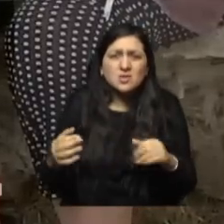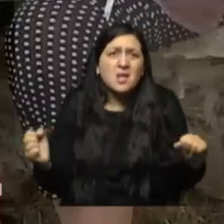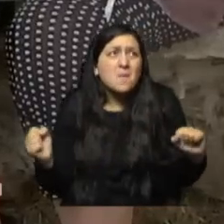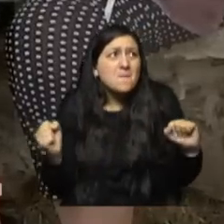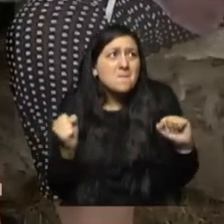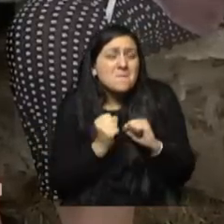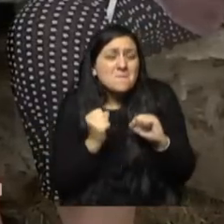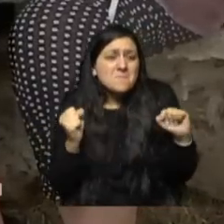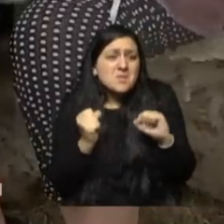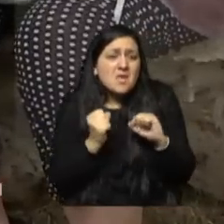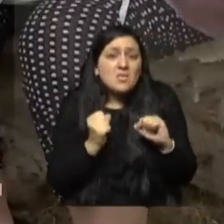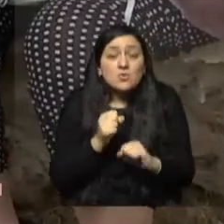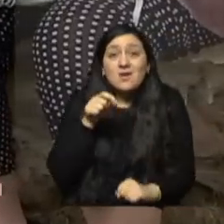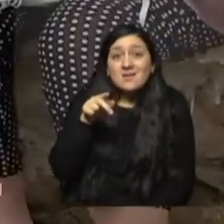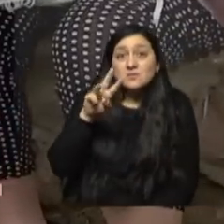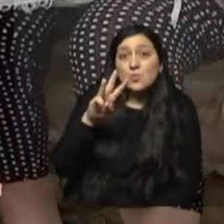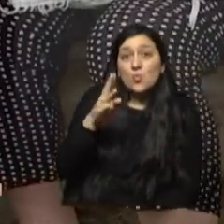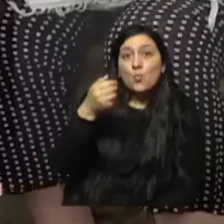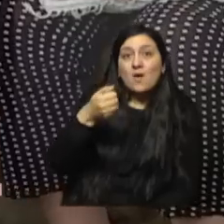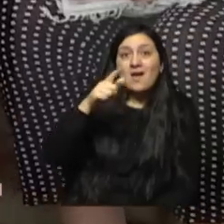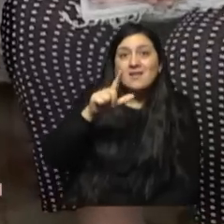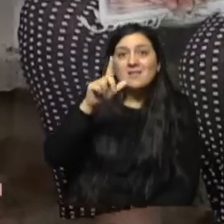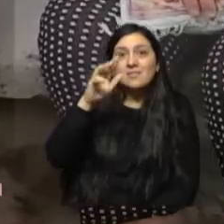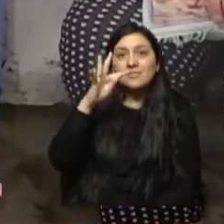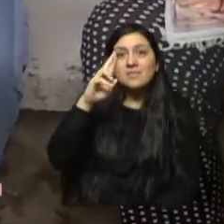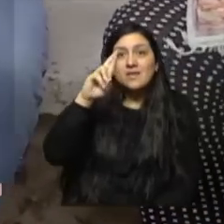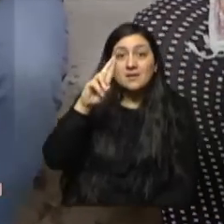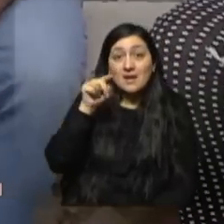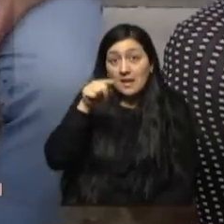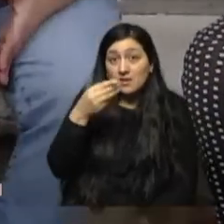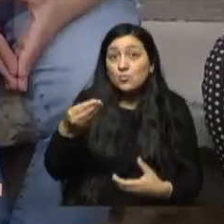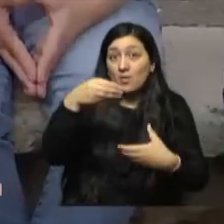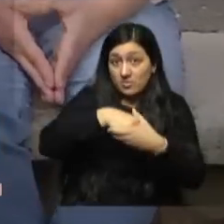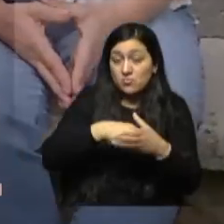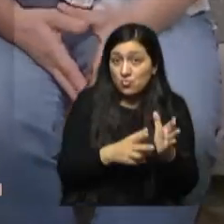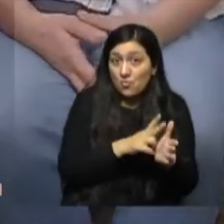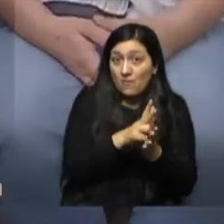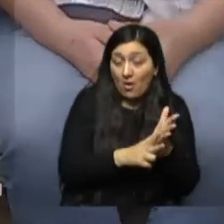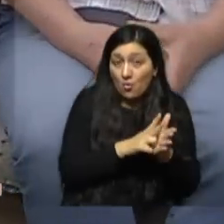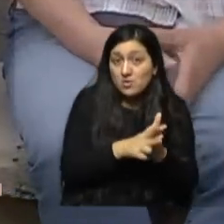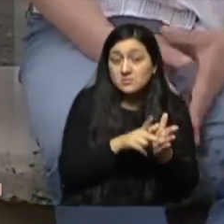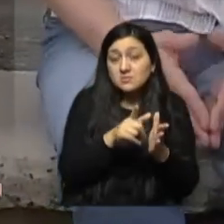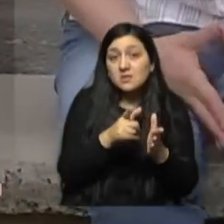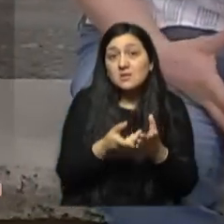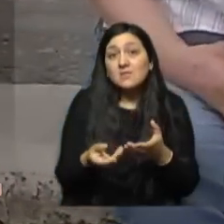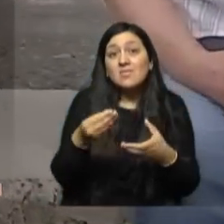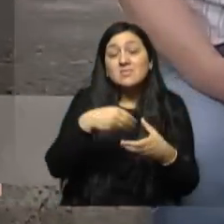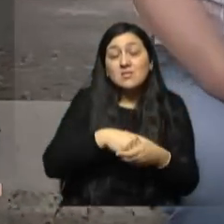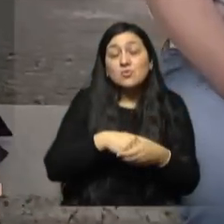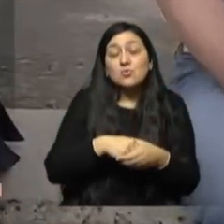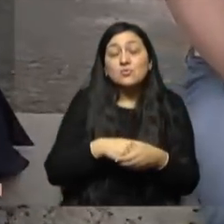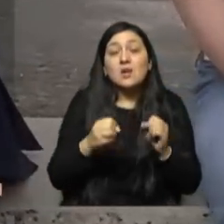miedo. Estamos con Walter. Él estuvo aquí en los vagones cuando era parte de la escuela de